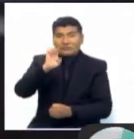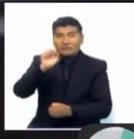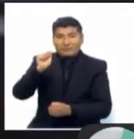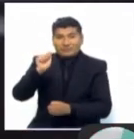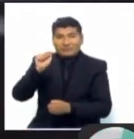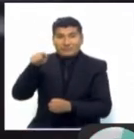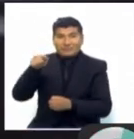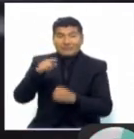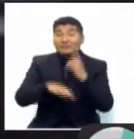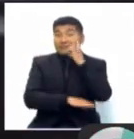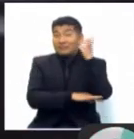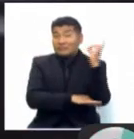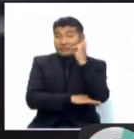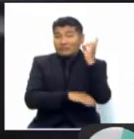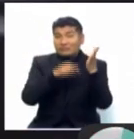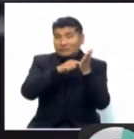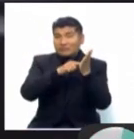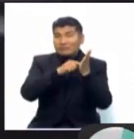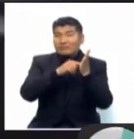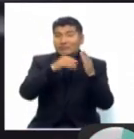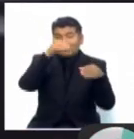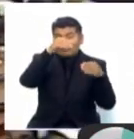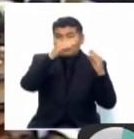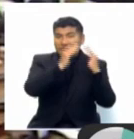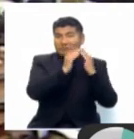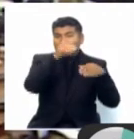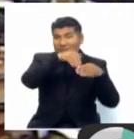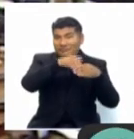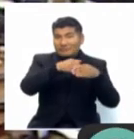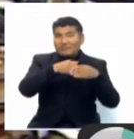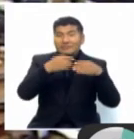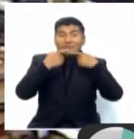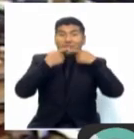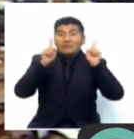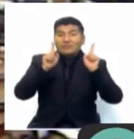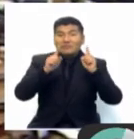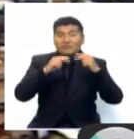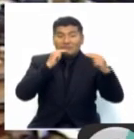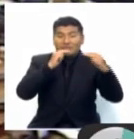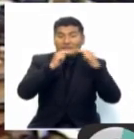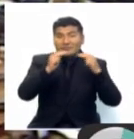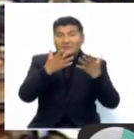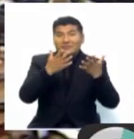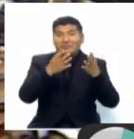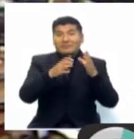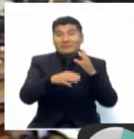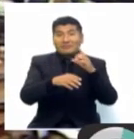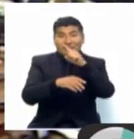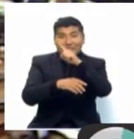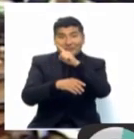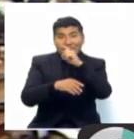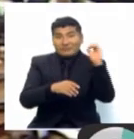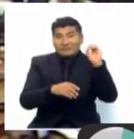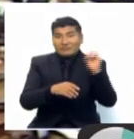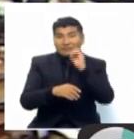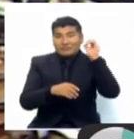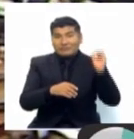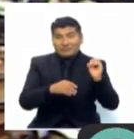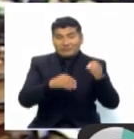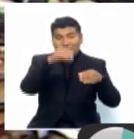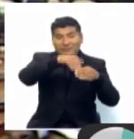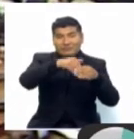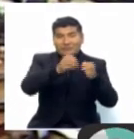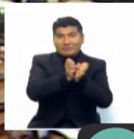electoral plurinacional nunca ofreció que el sistema de transmisión de resultados electorales preliminares llegue al 100% la noche de las